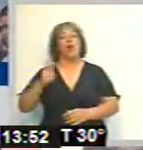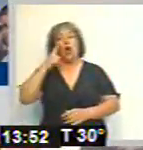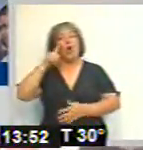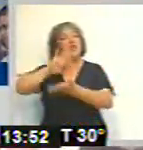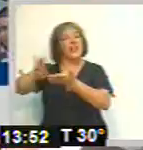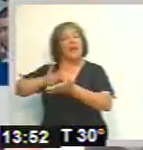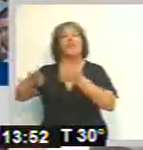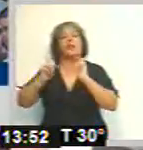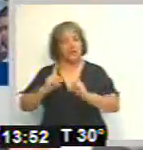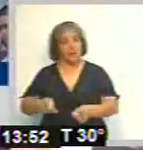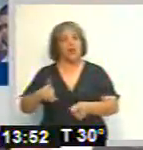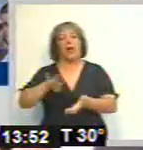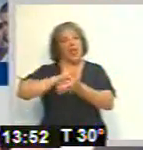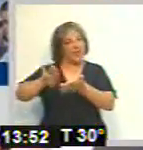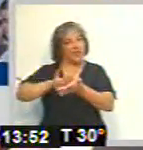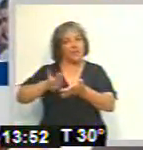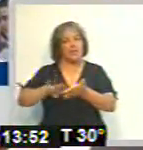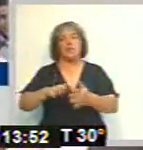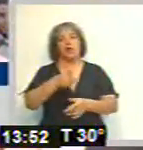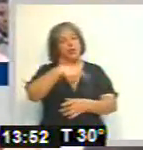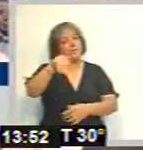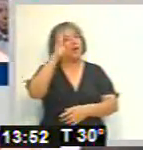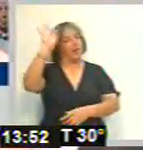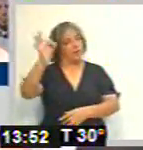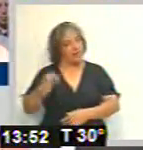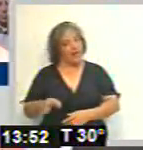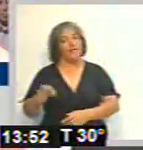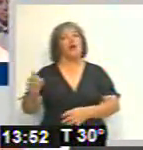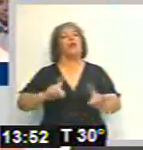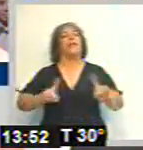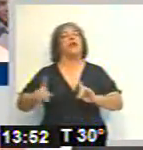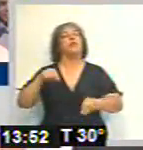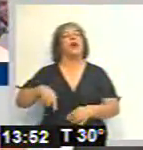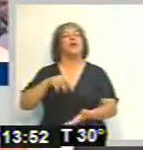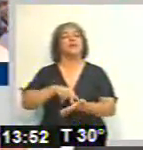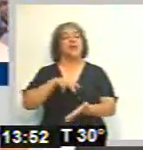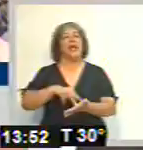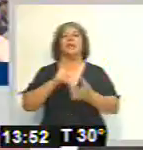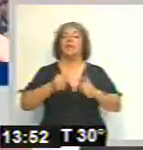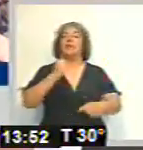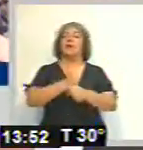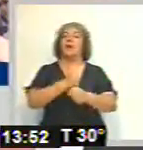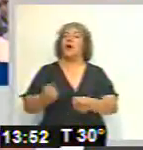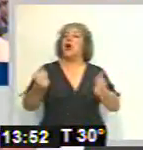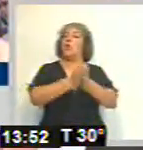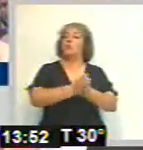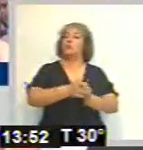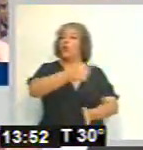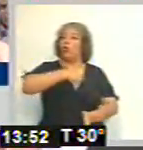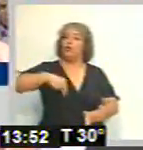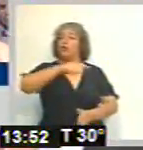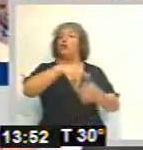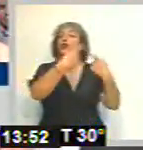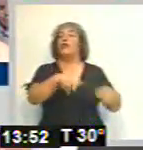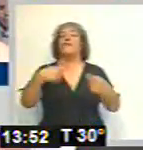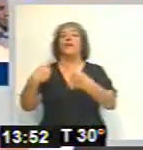este Instituto de la Discriminación y la Xenofobia, que ustedes saben está con la delegación acá en Salta, trabaja con nosotros, y así distintos